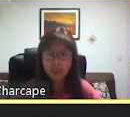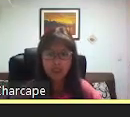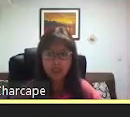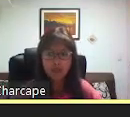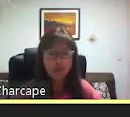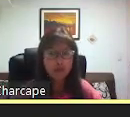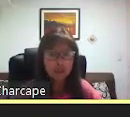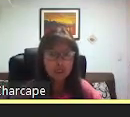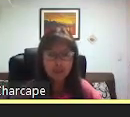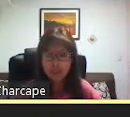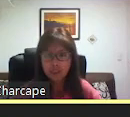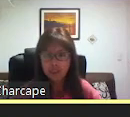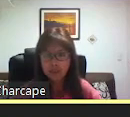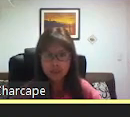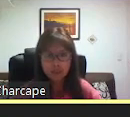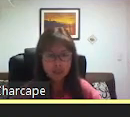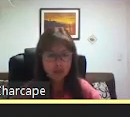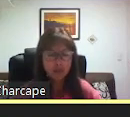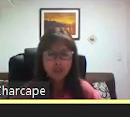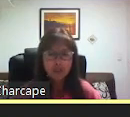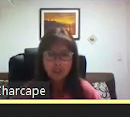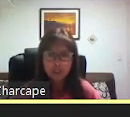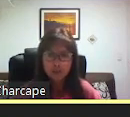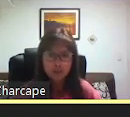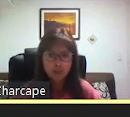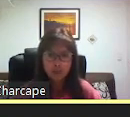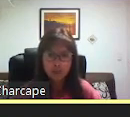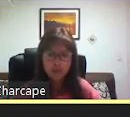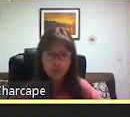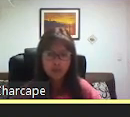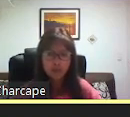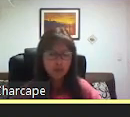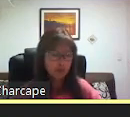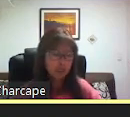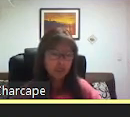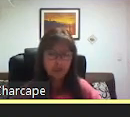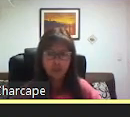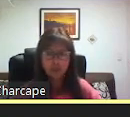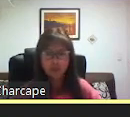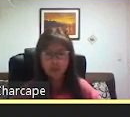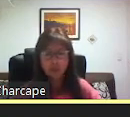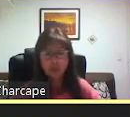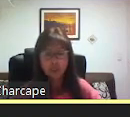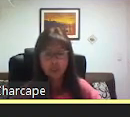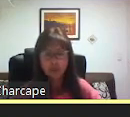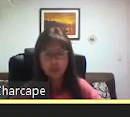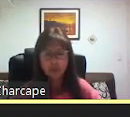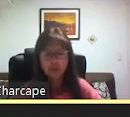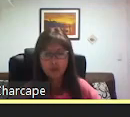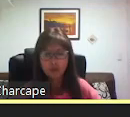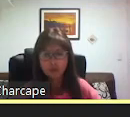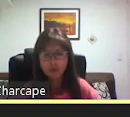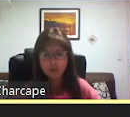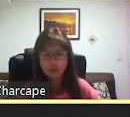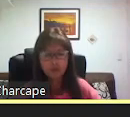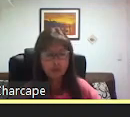Espero que hayan comprendido, que hayan entendido. Es un tema muy importante, sobre todo el de